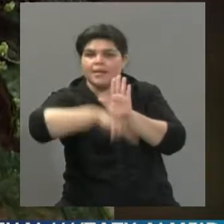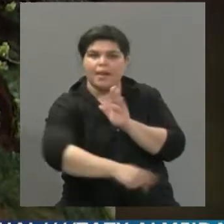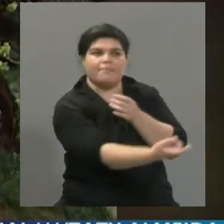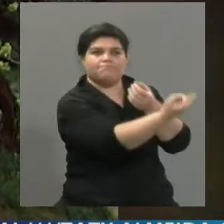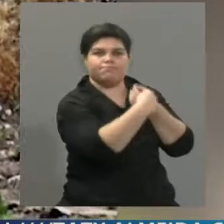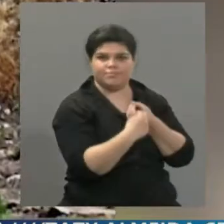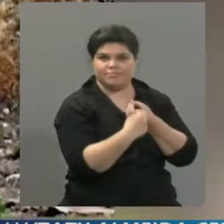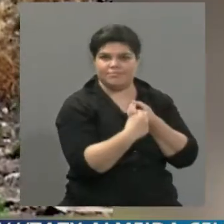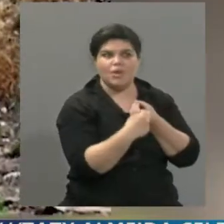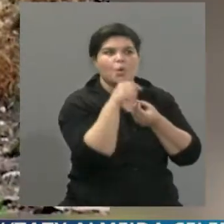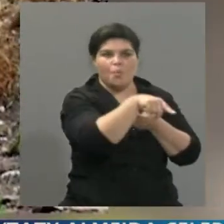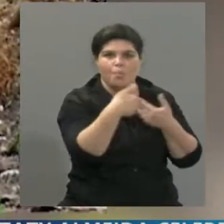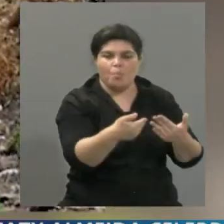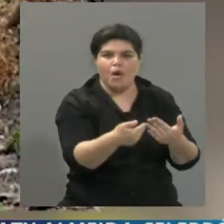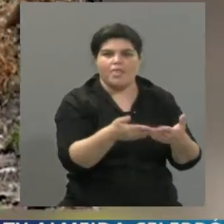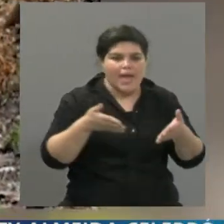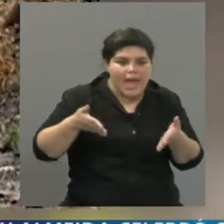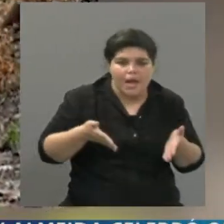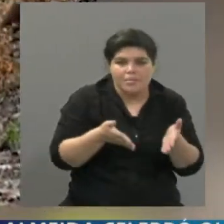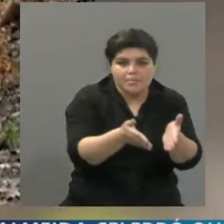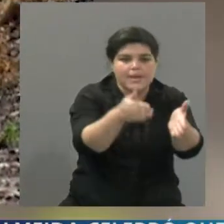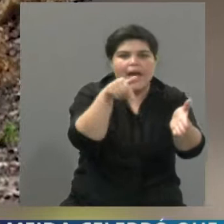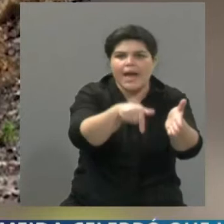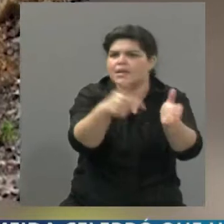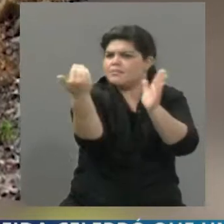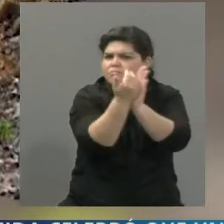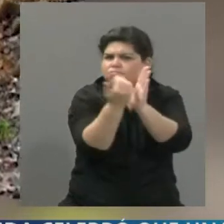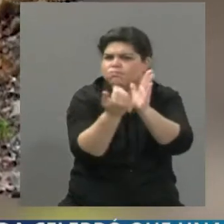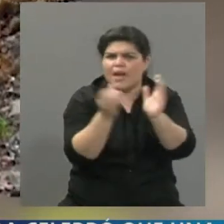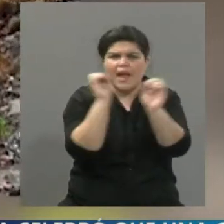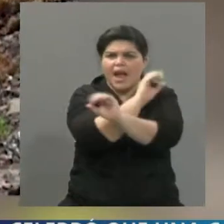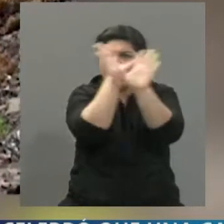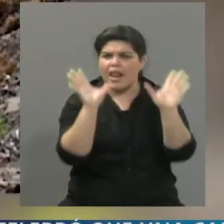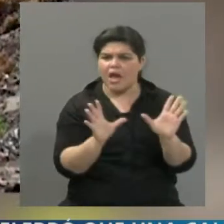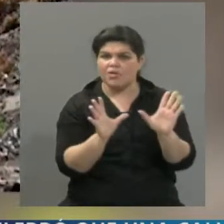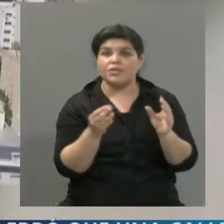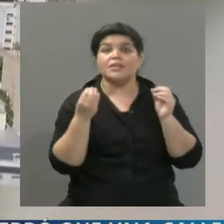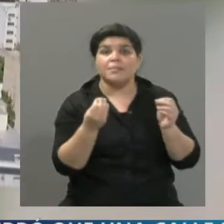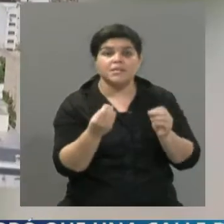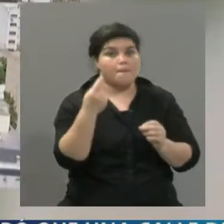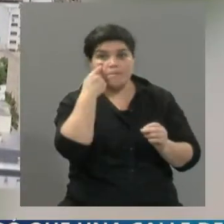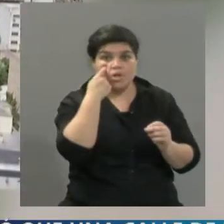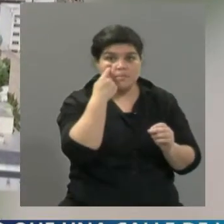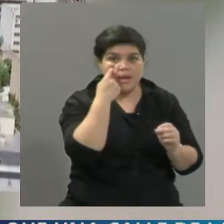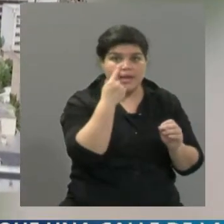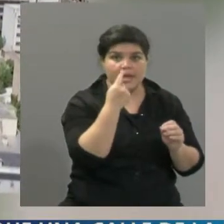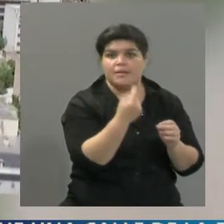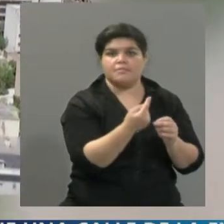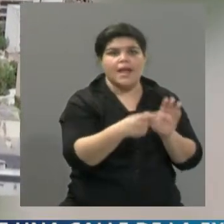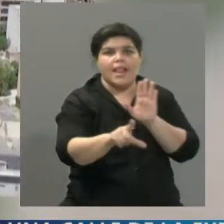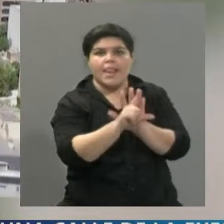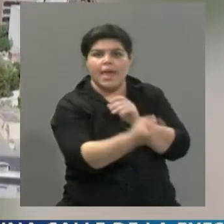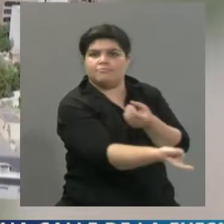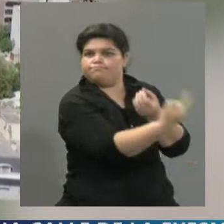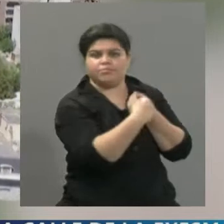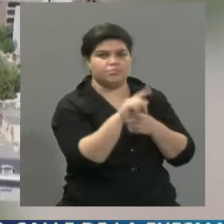explica perfectamente cómo tienen que ser las acequias. Claro. Sin embargo, no lo hacen. Usted pregúnteme por qué. Yo espero que este